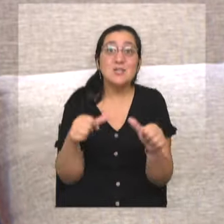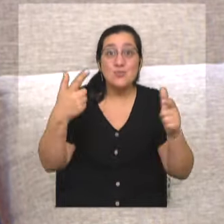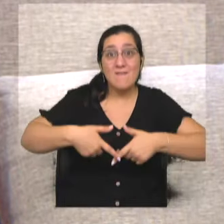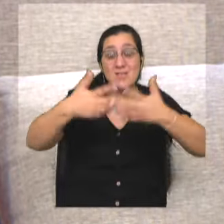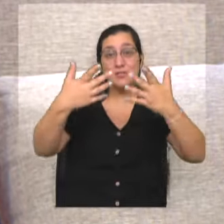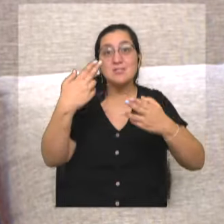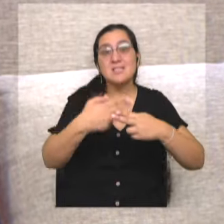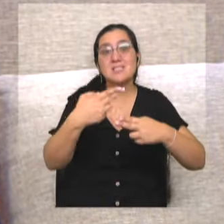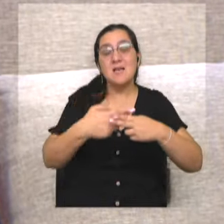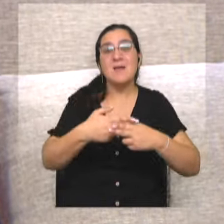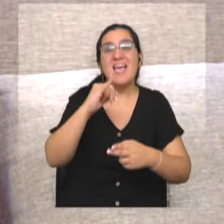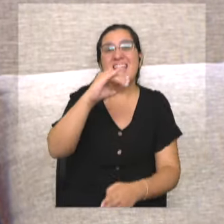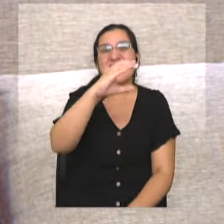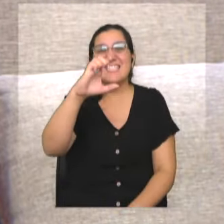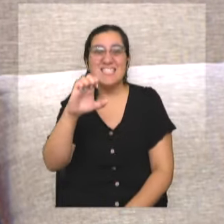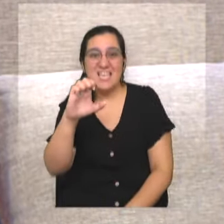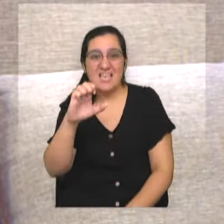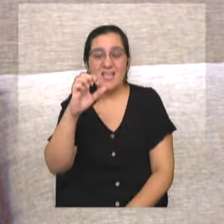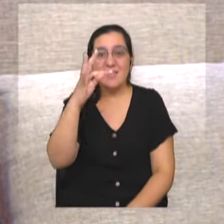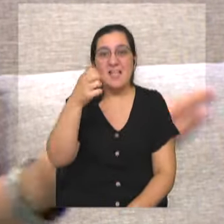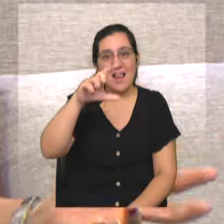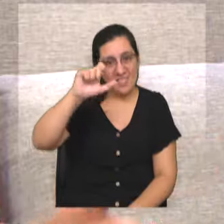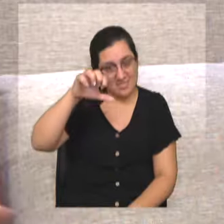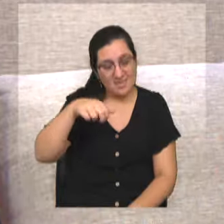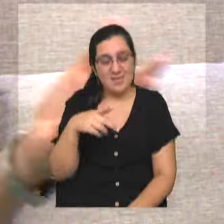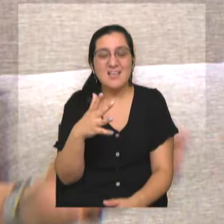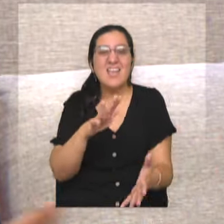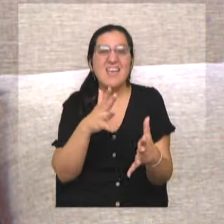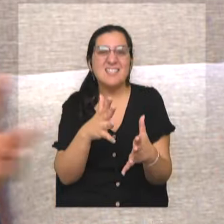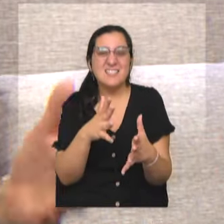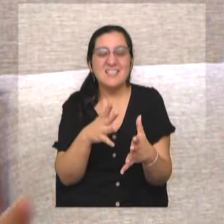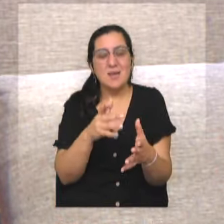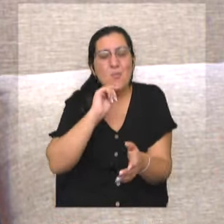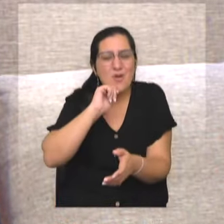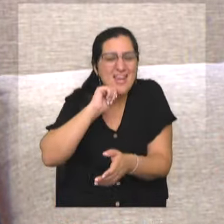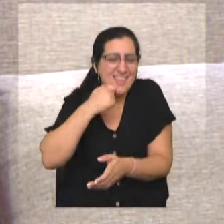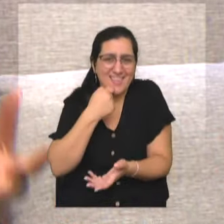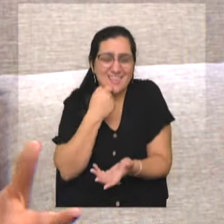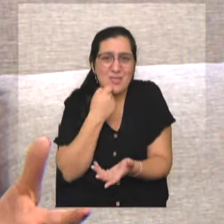se llama el Ice Challenge. Sí. No sé si lo dije bien, que es una cosa muy de redes, muy divina,